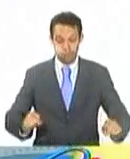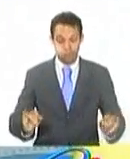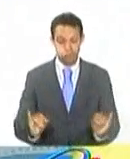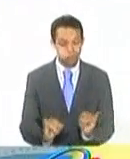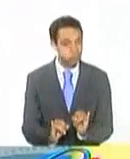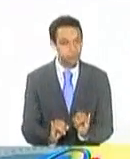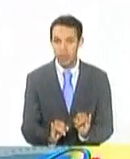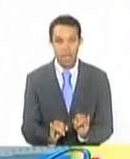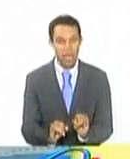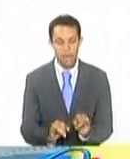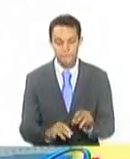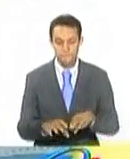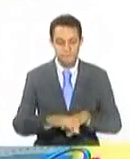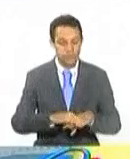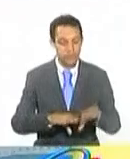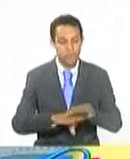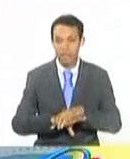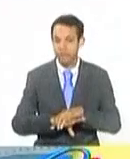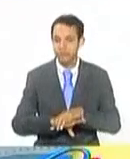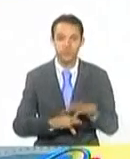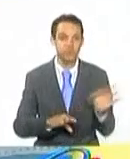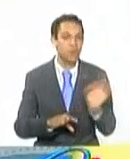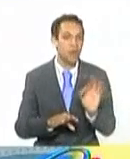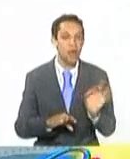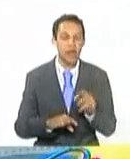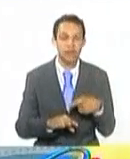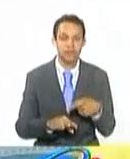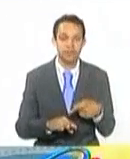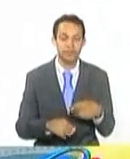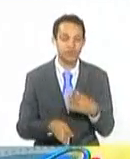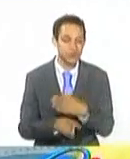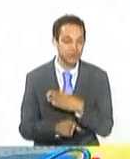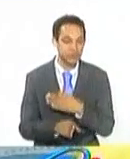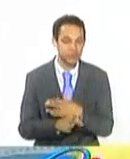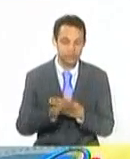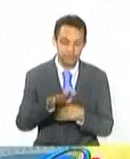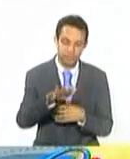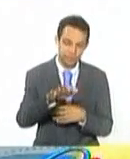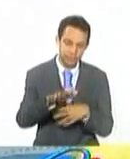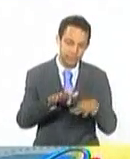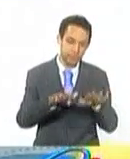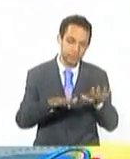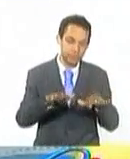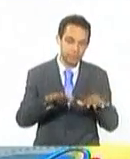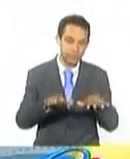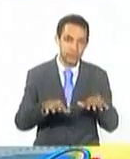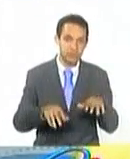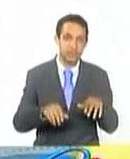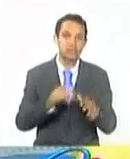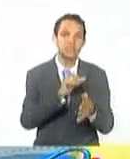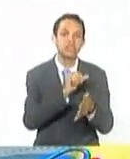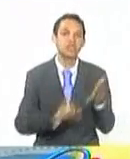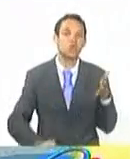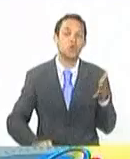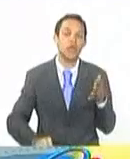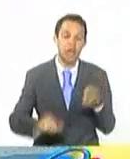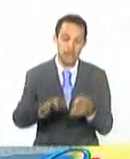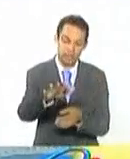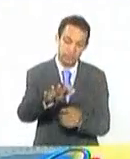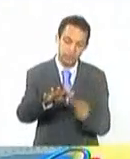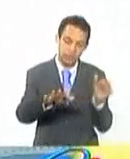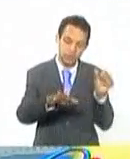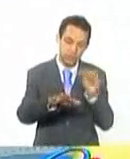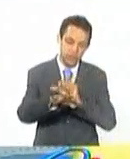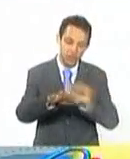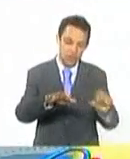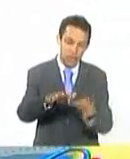zapatos no tiene las medidas de precaución y su cuadro Va a continuar y por lo tanto hay que hacer una cirugía para retirar